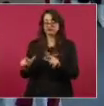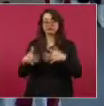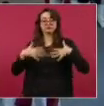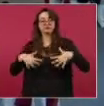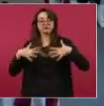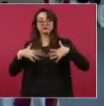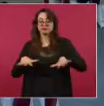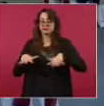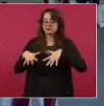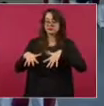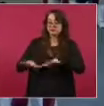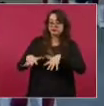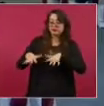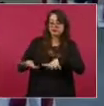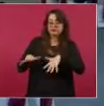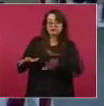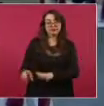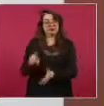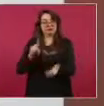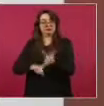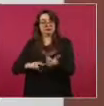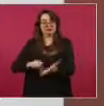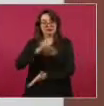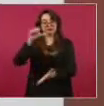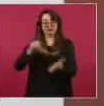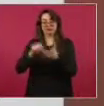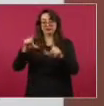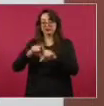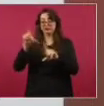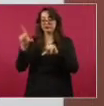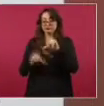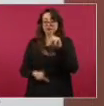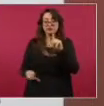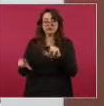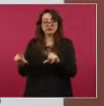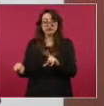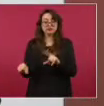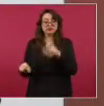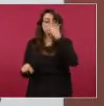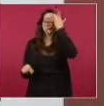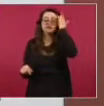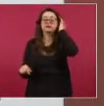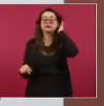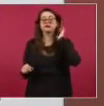el centro industrial mexicano que decide imponer